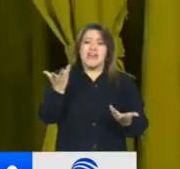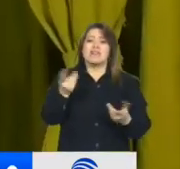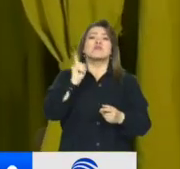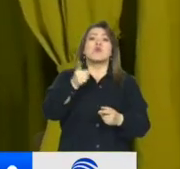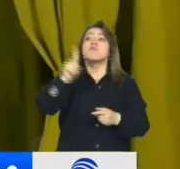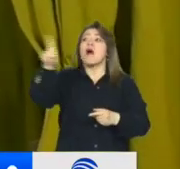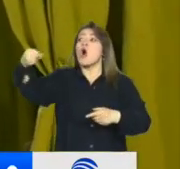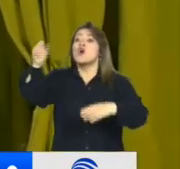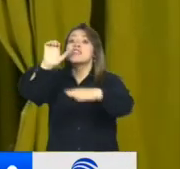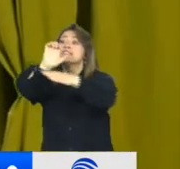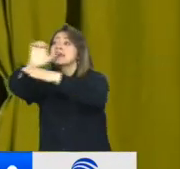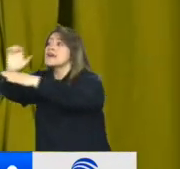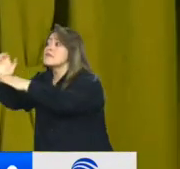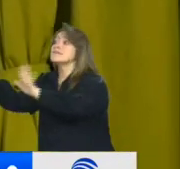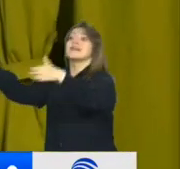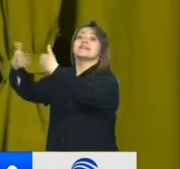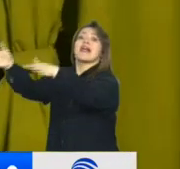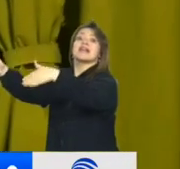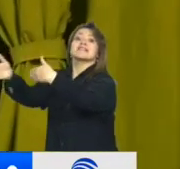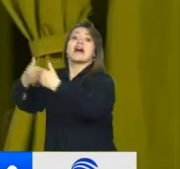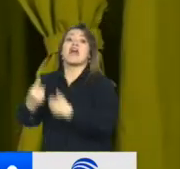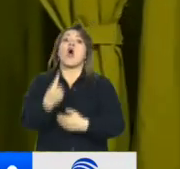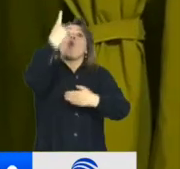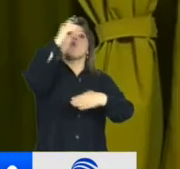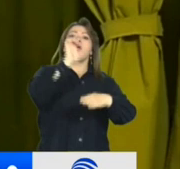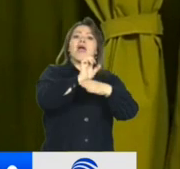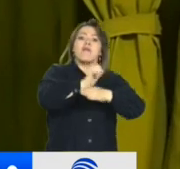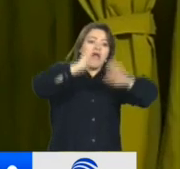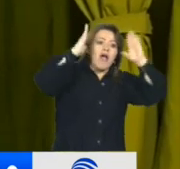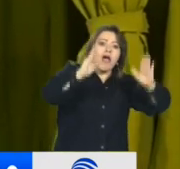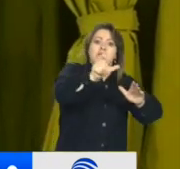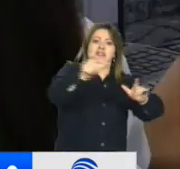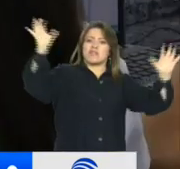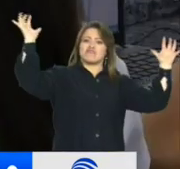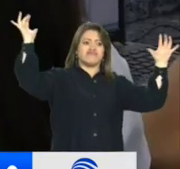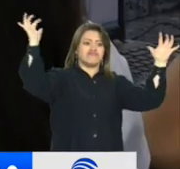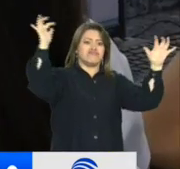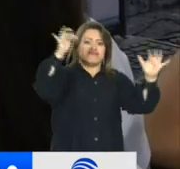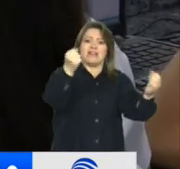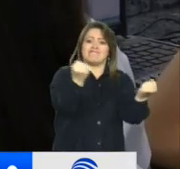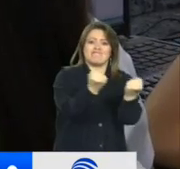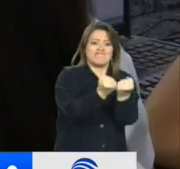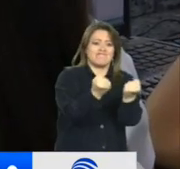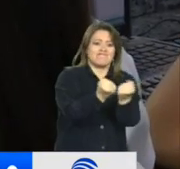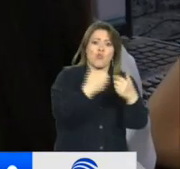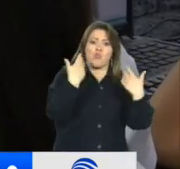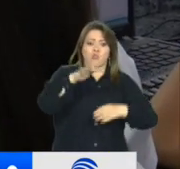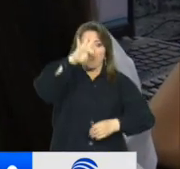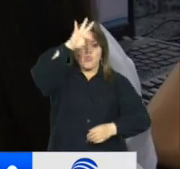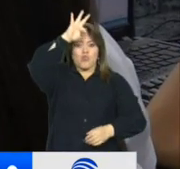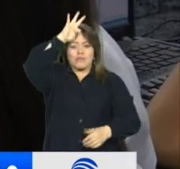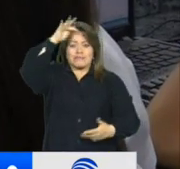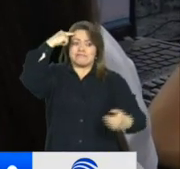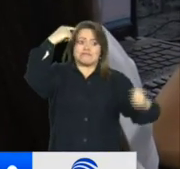EPS. Así lo confirmó la coordinadora hospitalaria de la nueva EPS, quien dijo que las clínicas tenían una gran demanda